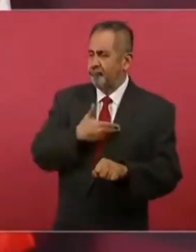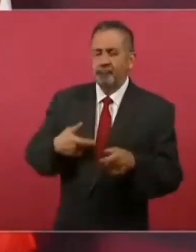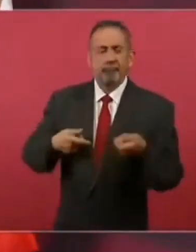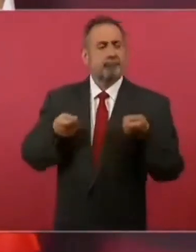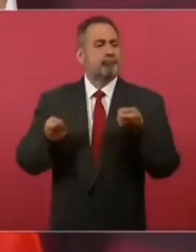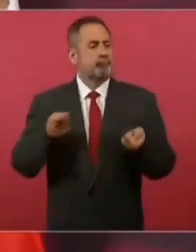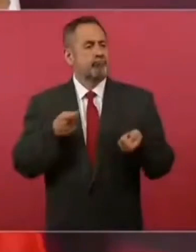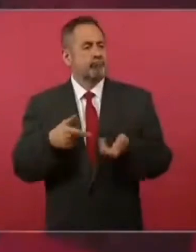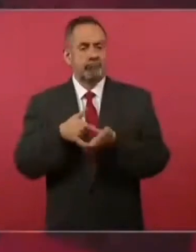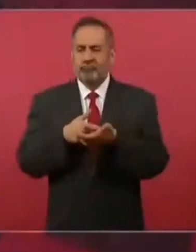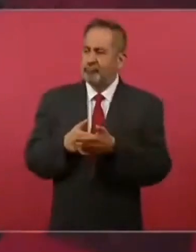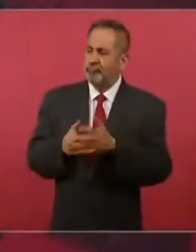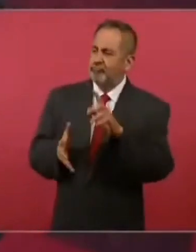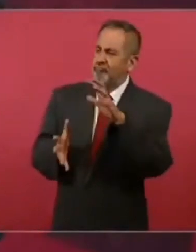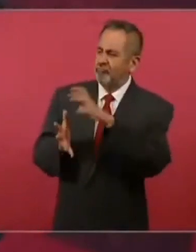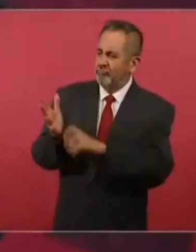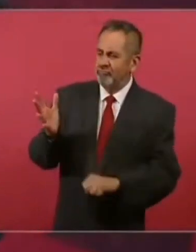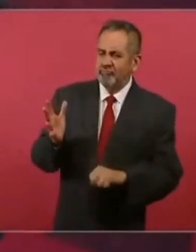para seguir medrando.